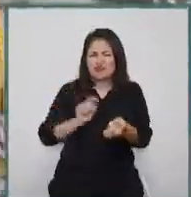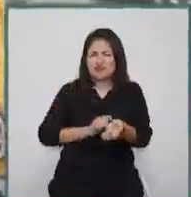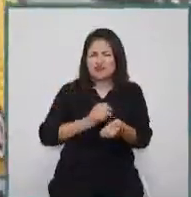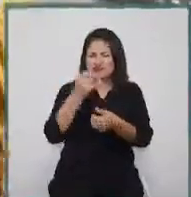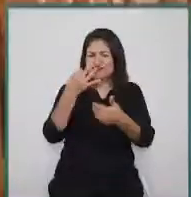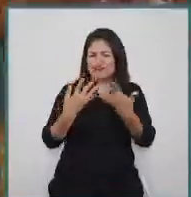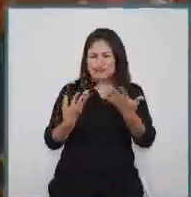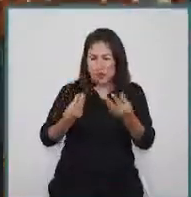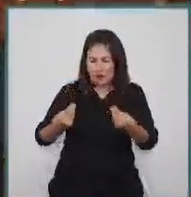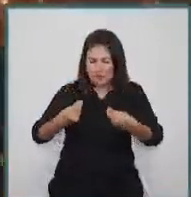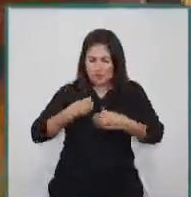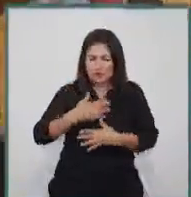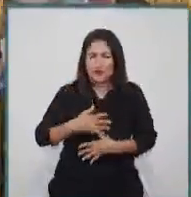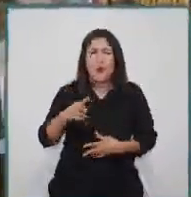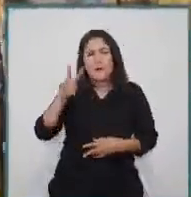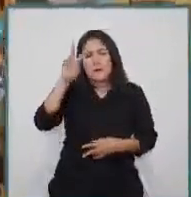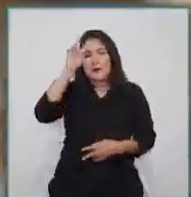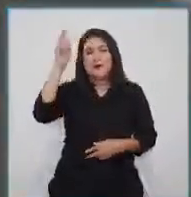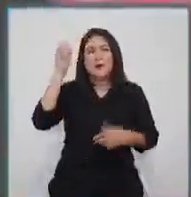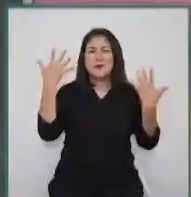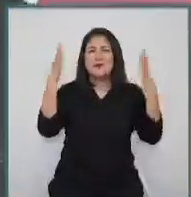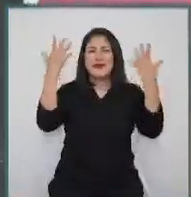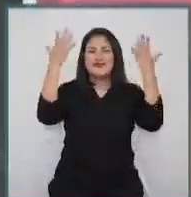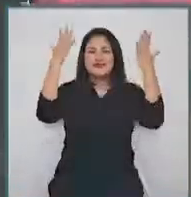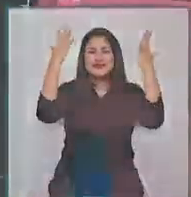lo plasmamos en eso. ¡Eso! Y que vive Puno y que vive el Perú.